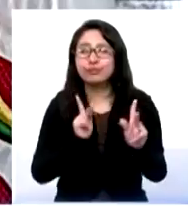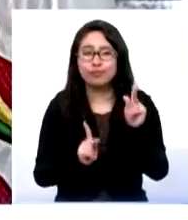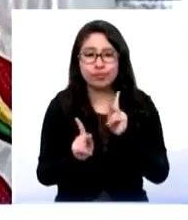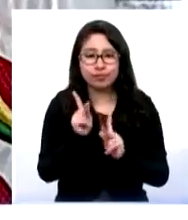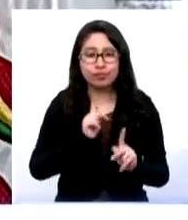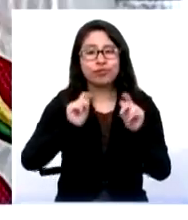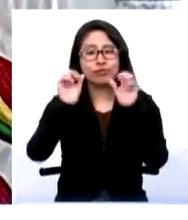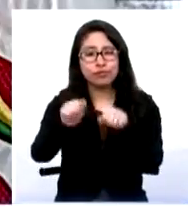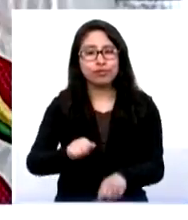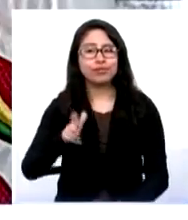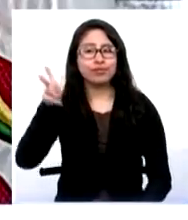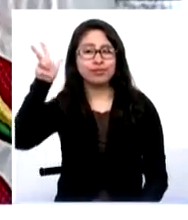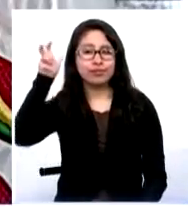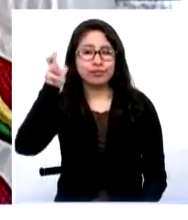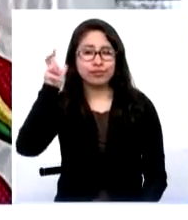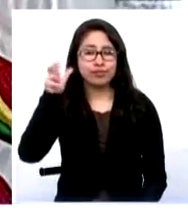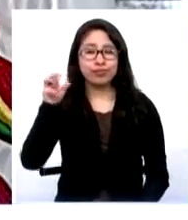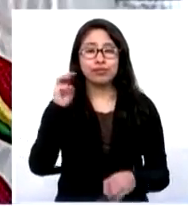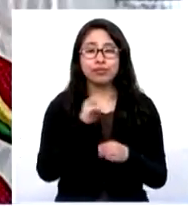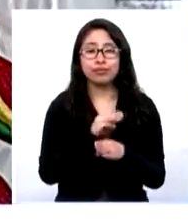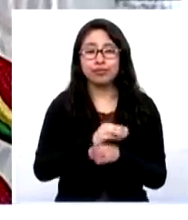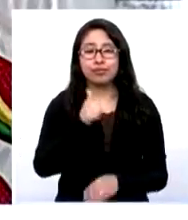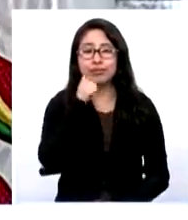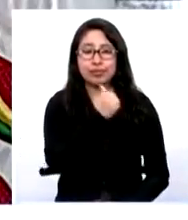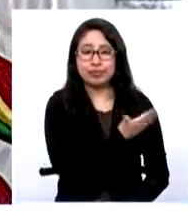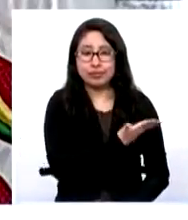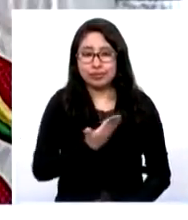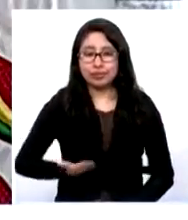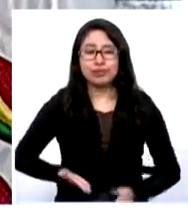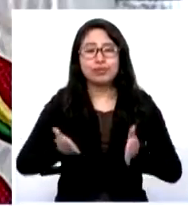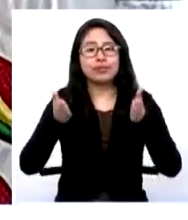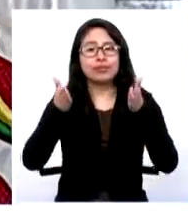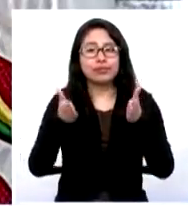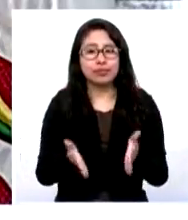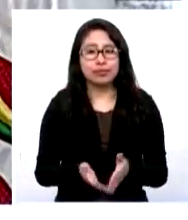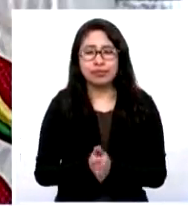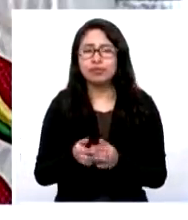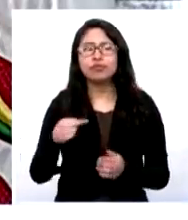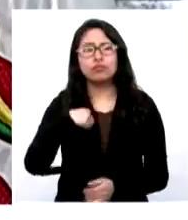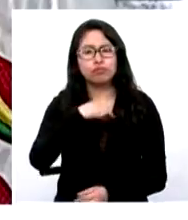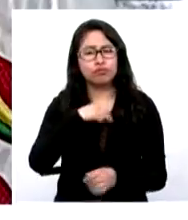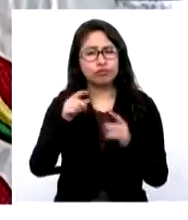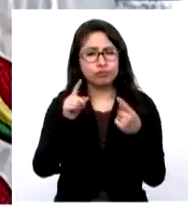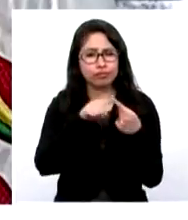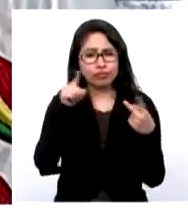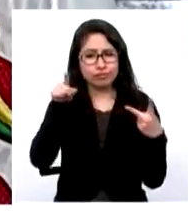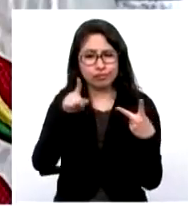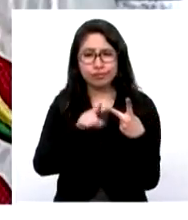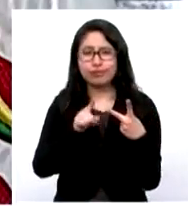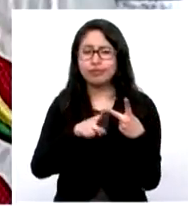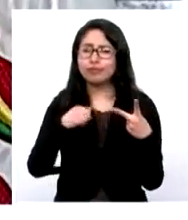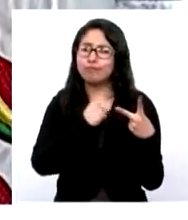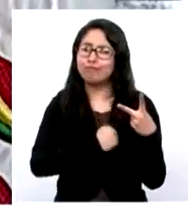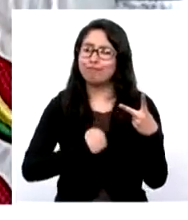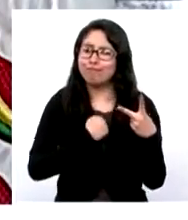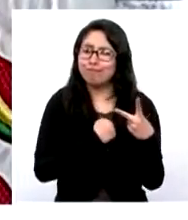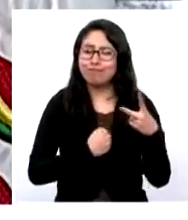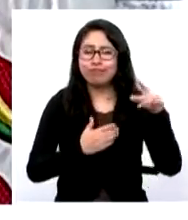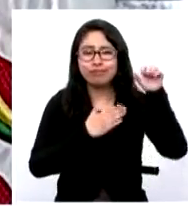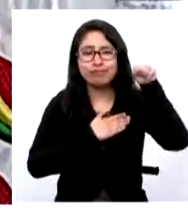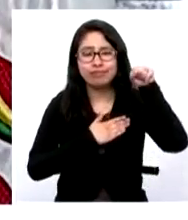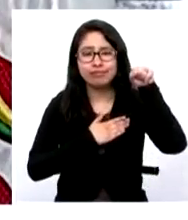nuestra presidenta. Nosotros también, sobre la segunda pregunta, lamentamos que el